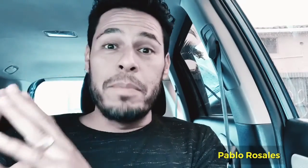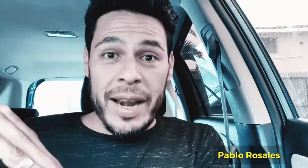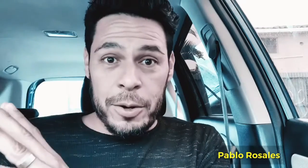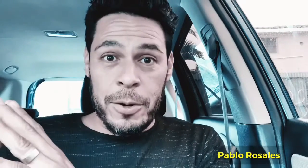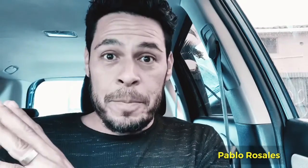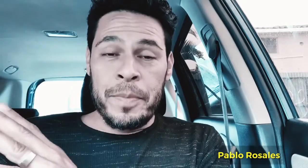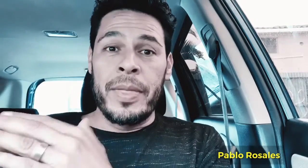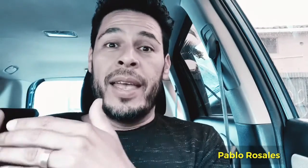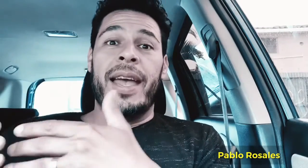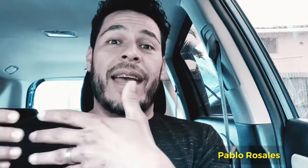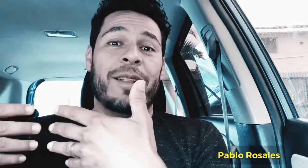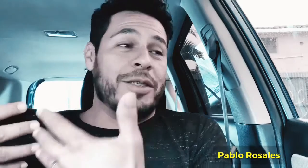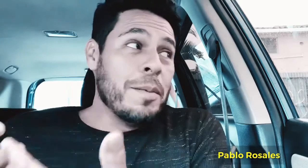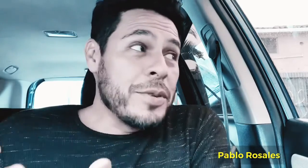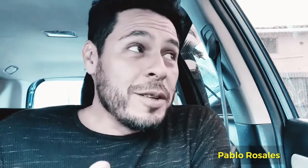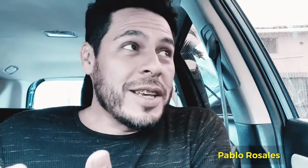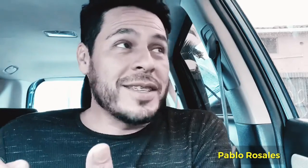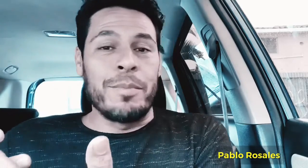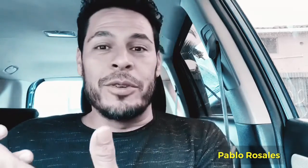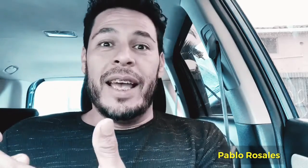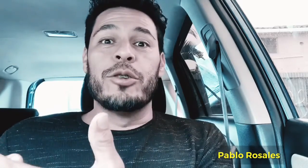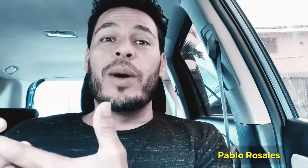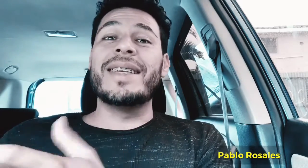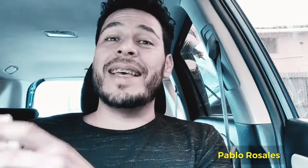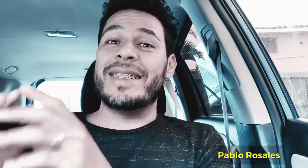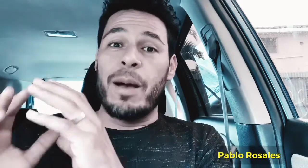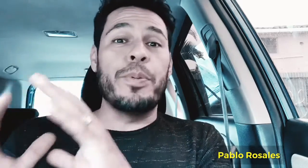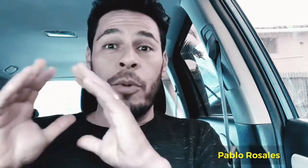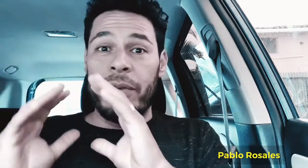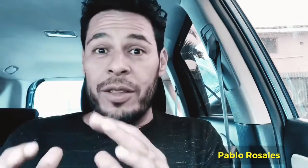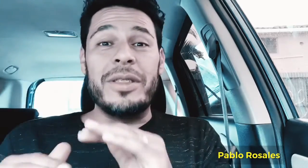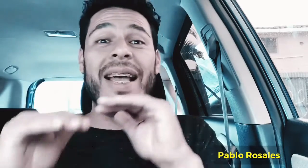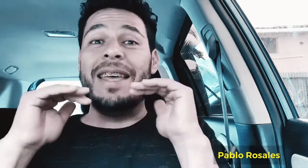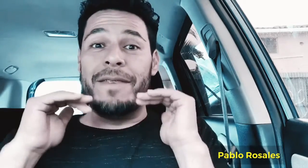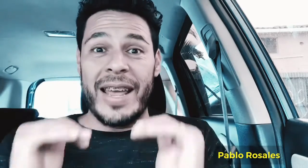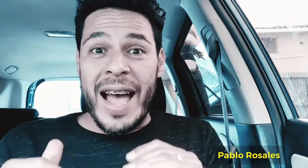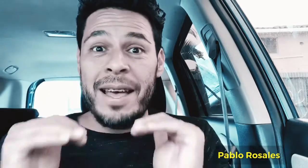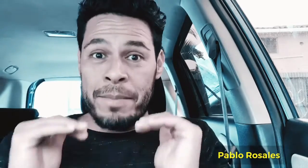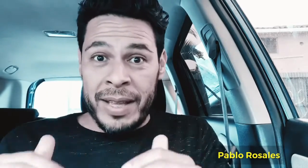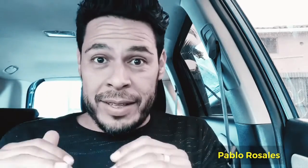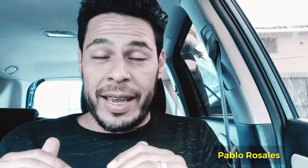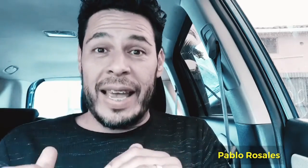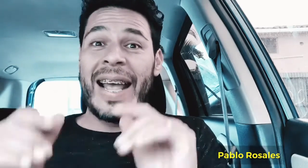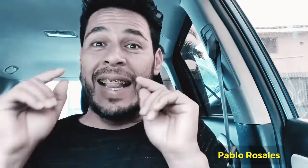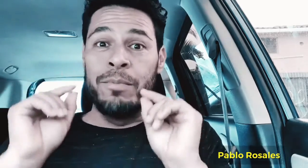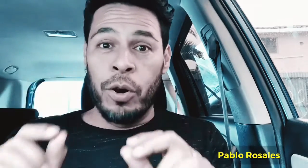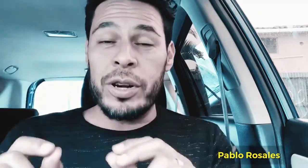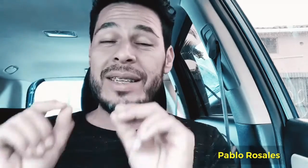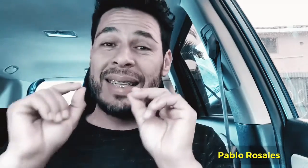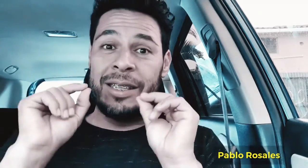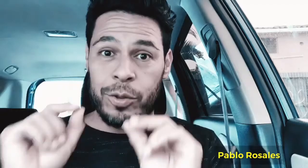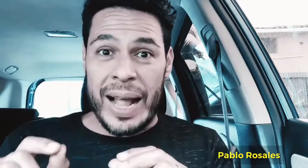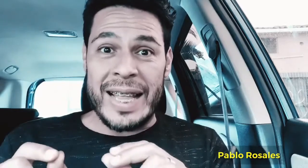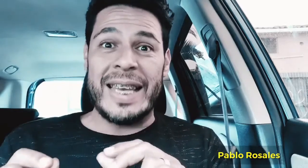Sin embargo, en los tiempos en los que estamos, en los cuales se está promoviendo deliberadamente el